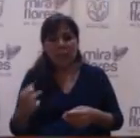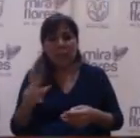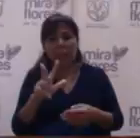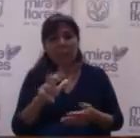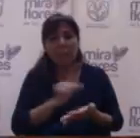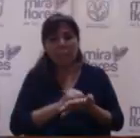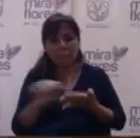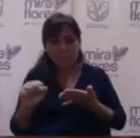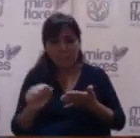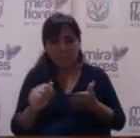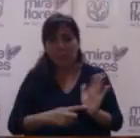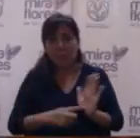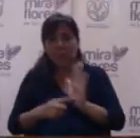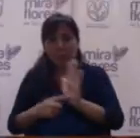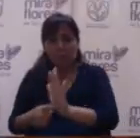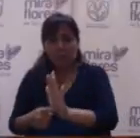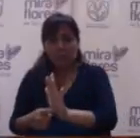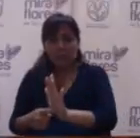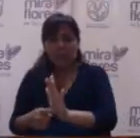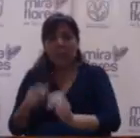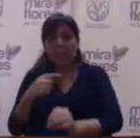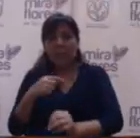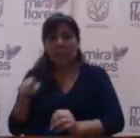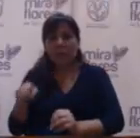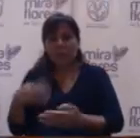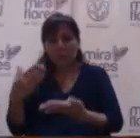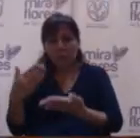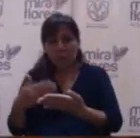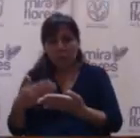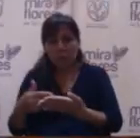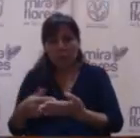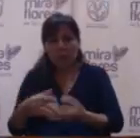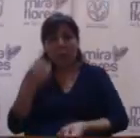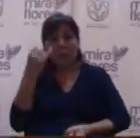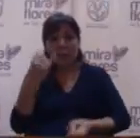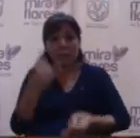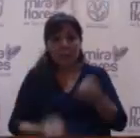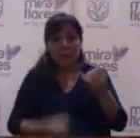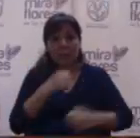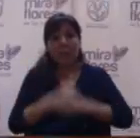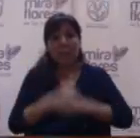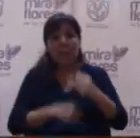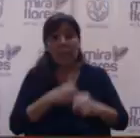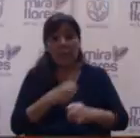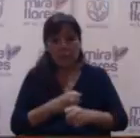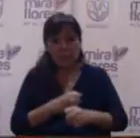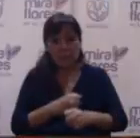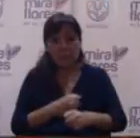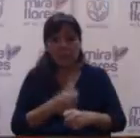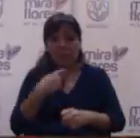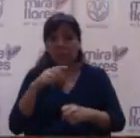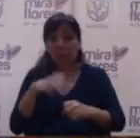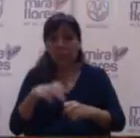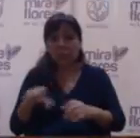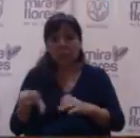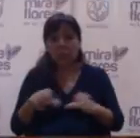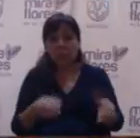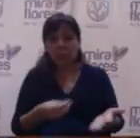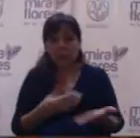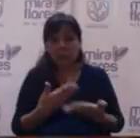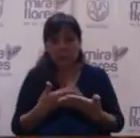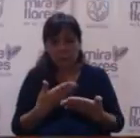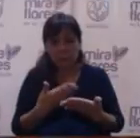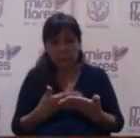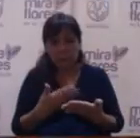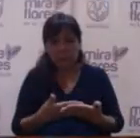resultados. Y al final del año, si cumplimos con la meta, hay un incentivo económico para la municipalidad.